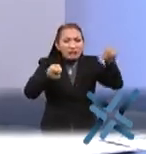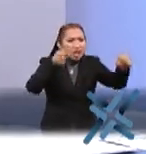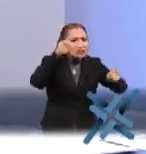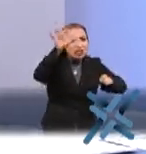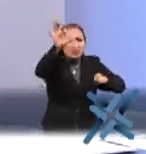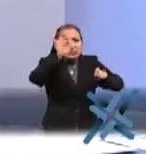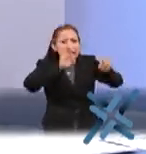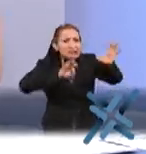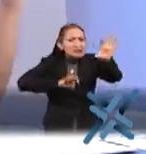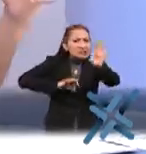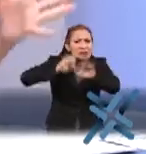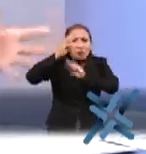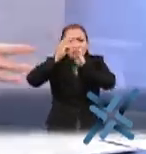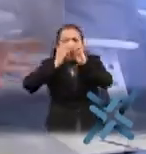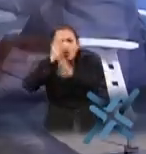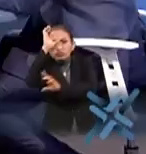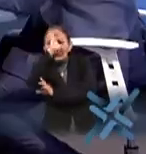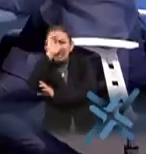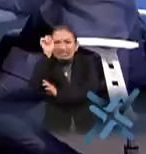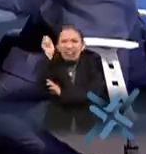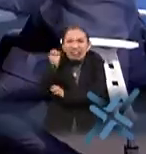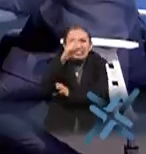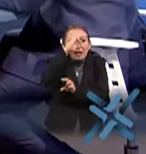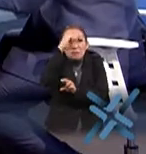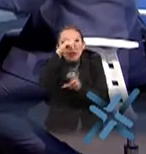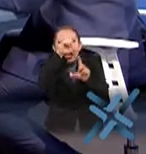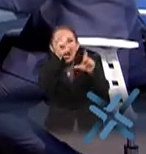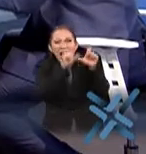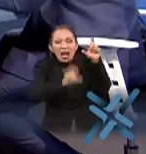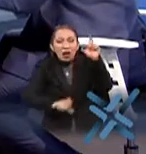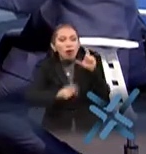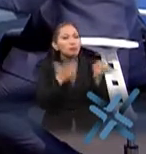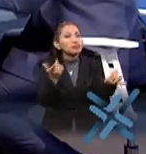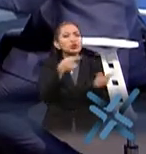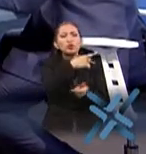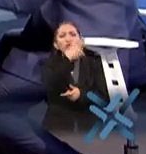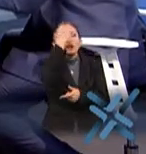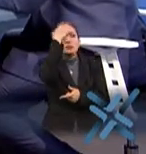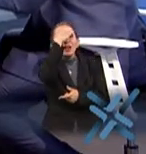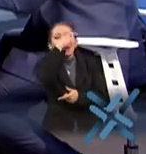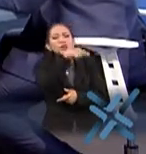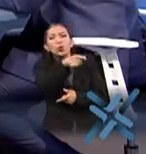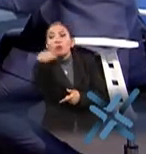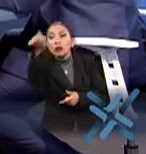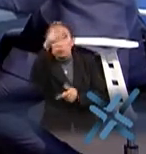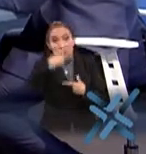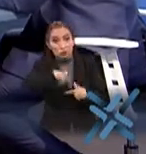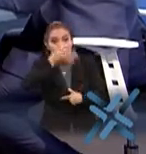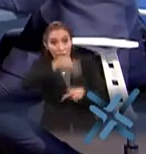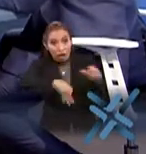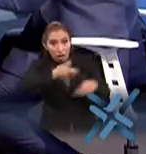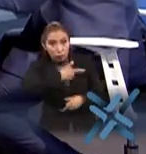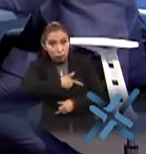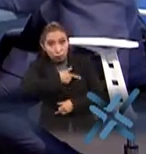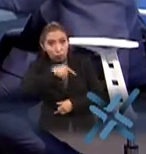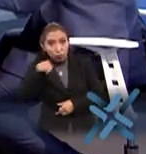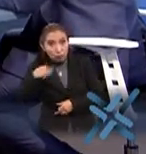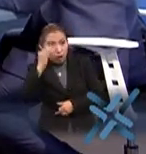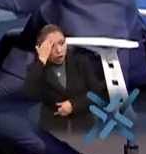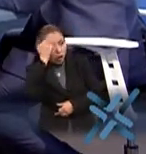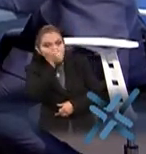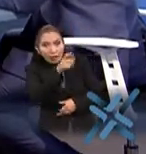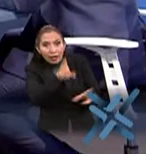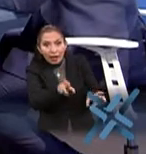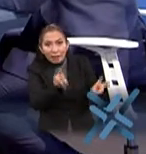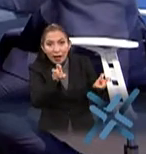este mundo de la ciencia en nuestro país. ¿Cuál ha sido su experiencia? ¿Cómo lo ha recibido la gente? ¿Estaba ávida de conocer estos